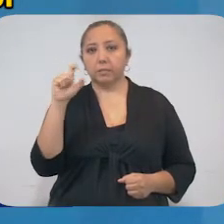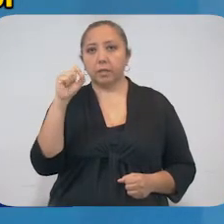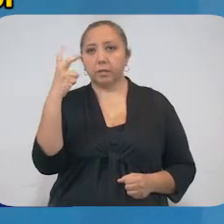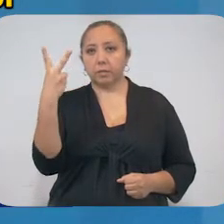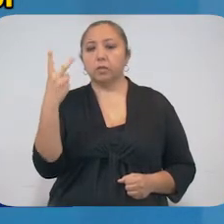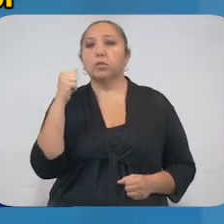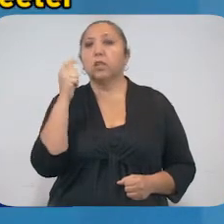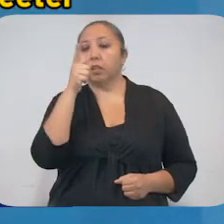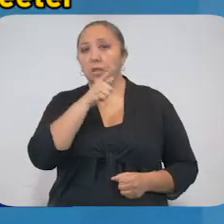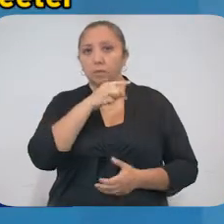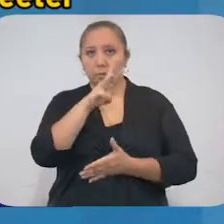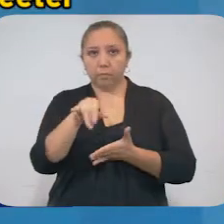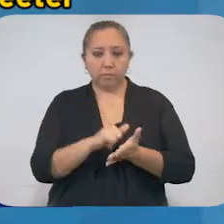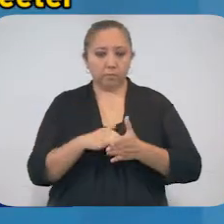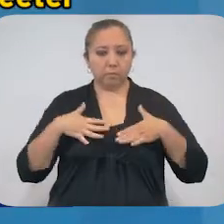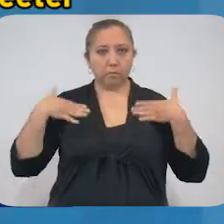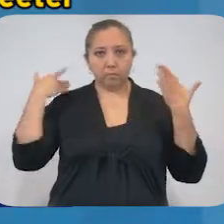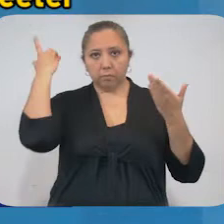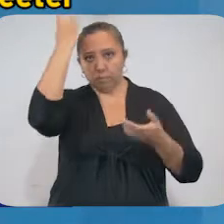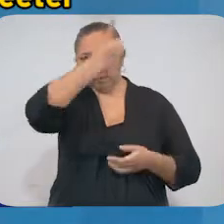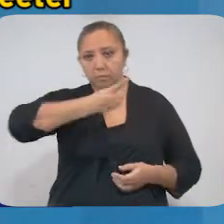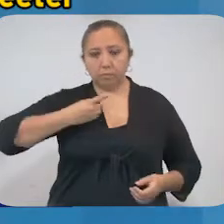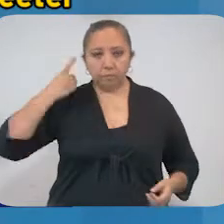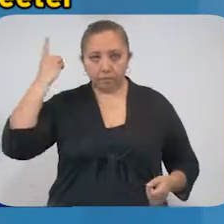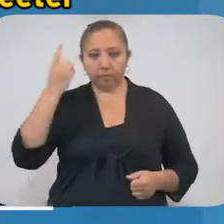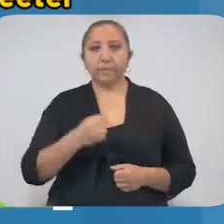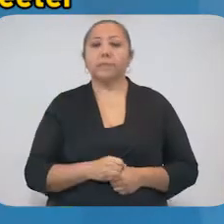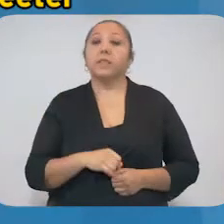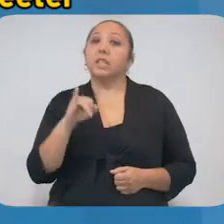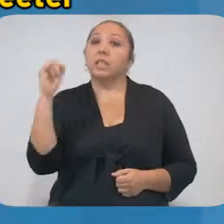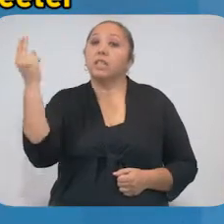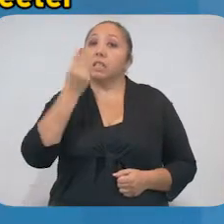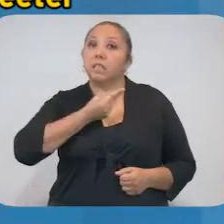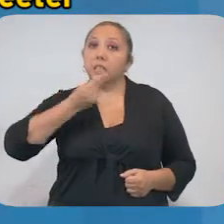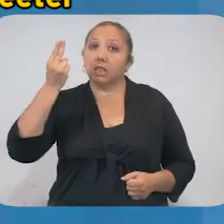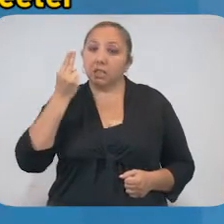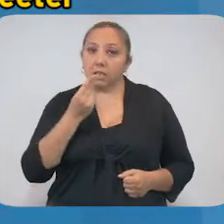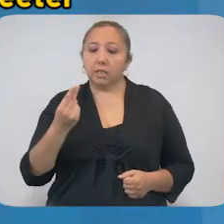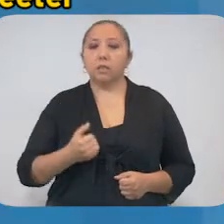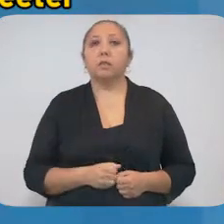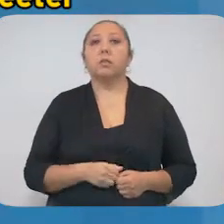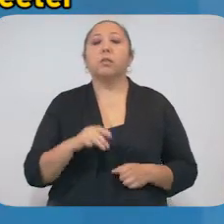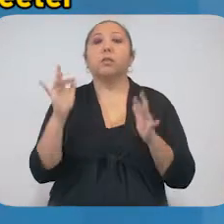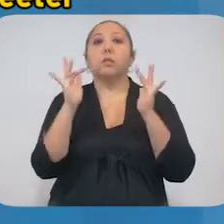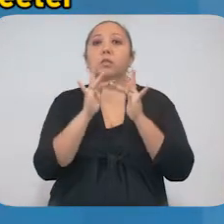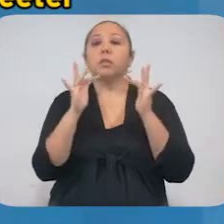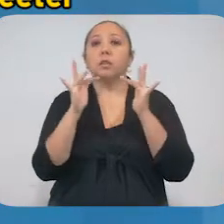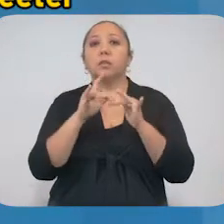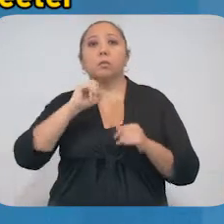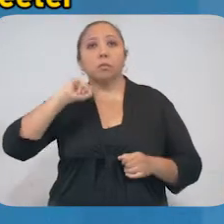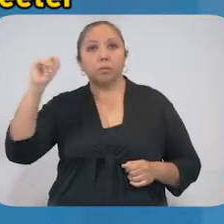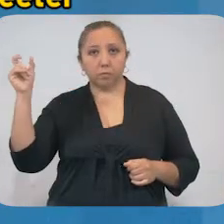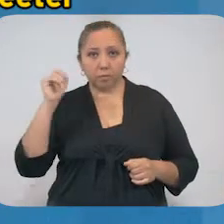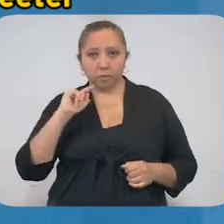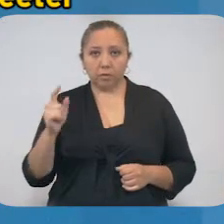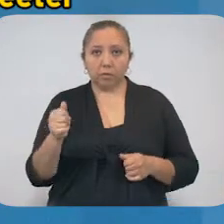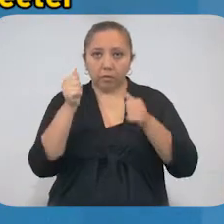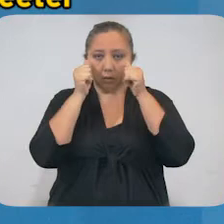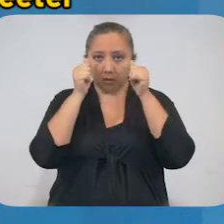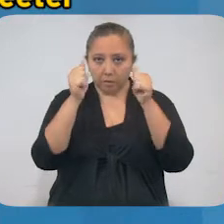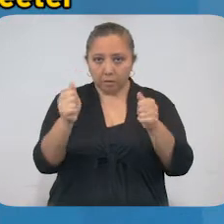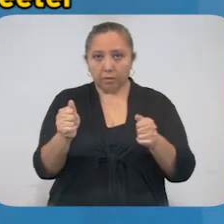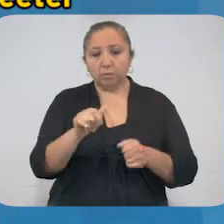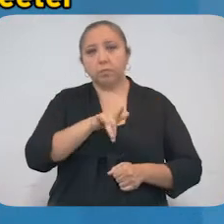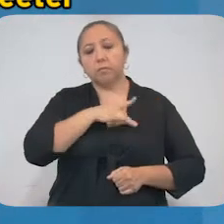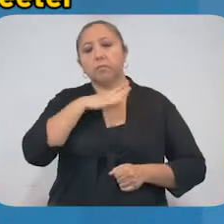9991-4066-22 en lengua maya ofrece un diagnóstico automatizado y en caso de ser necesario, ponerse en contacto con las autoridades y ser atendido ante